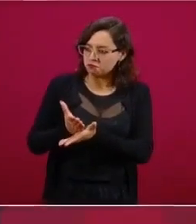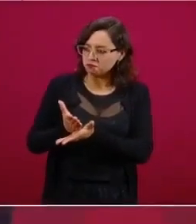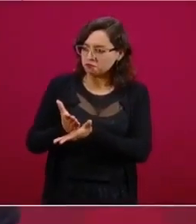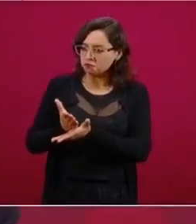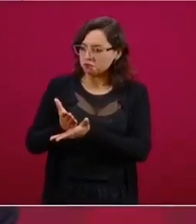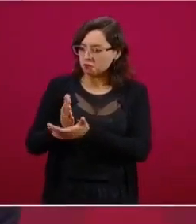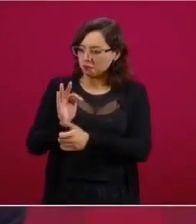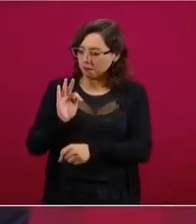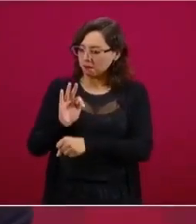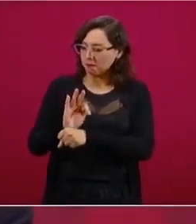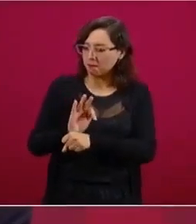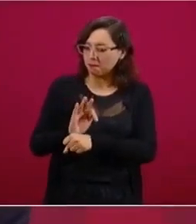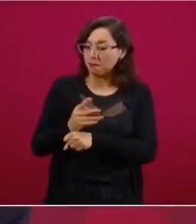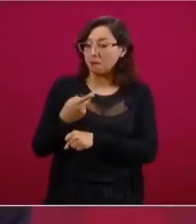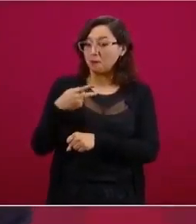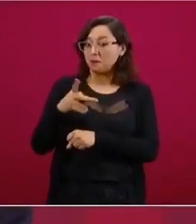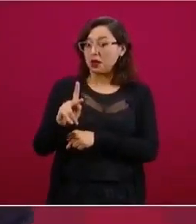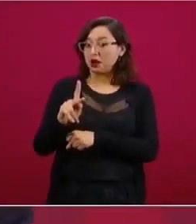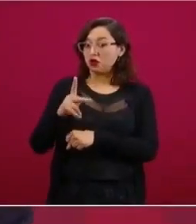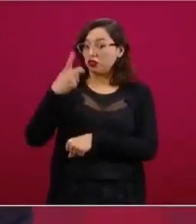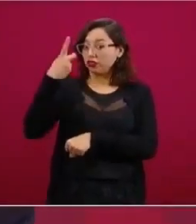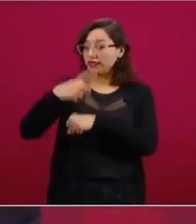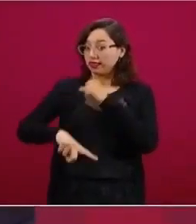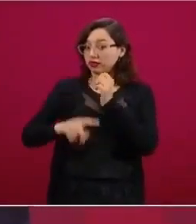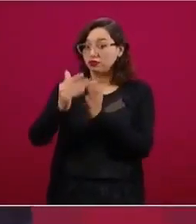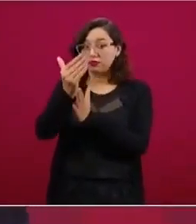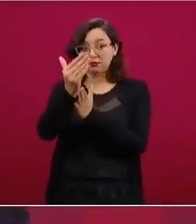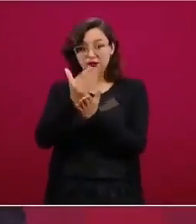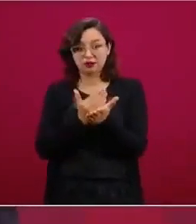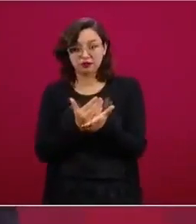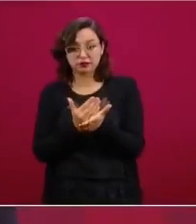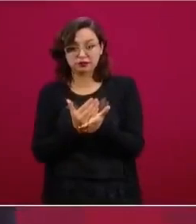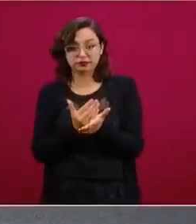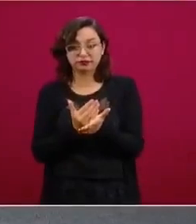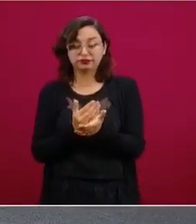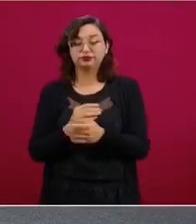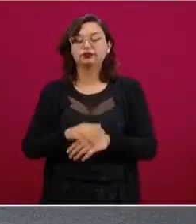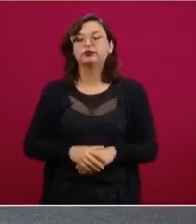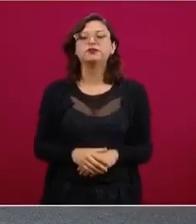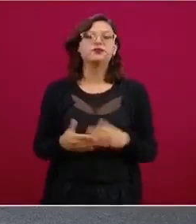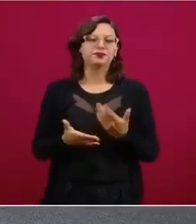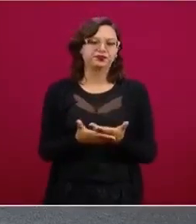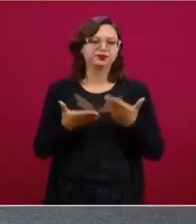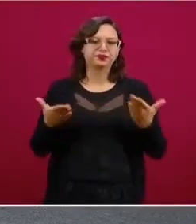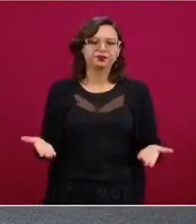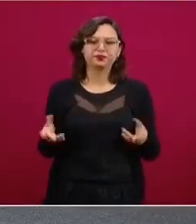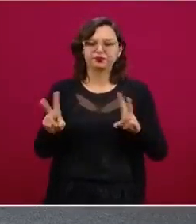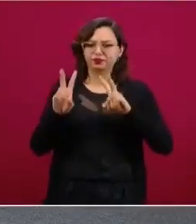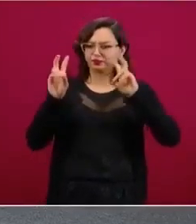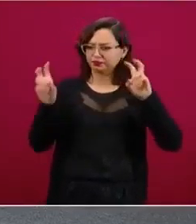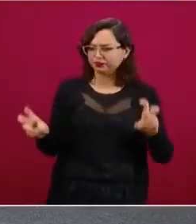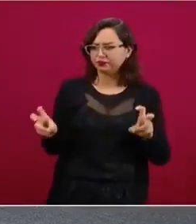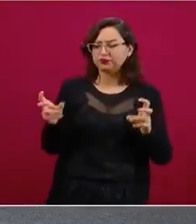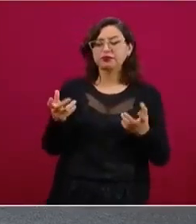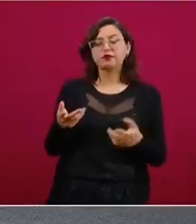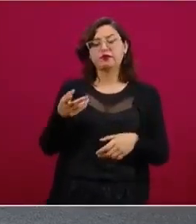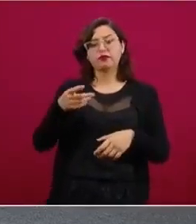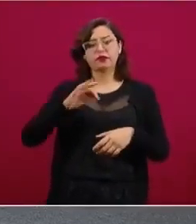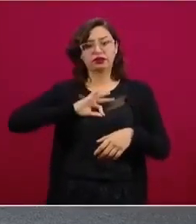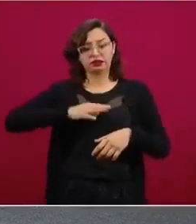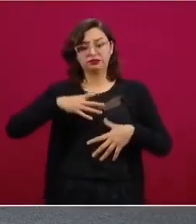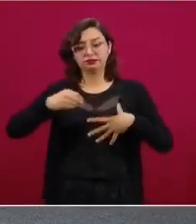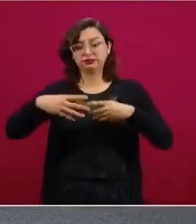y minimizar los efectos secundarios. En este caso, los efectos secundarios también son de enorme interés